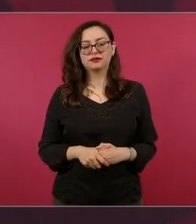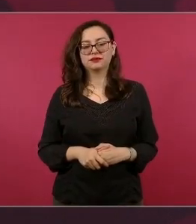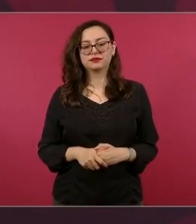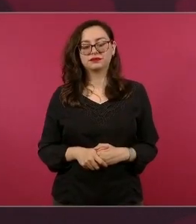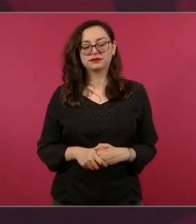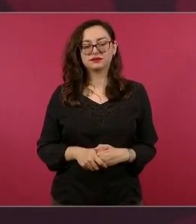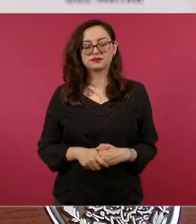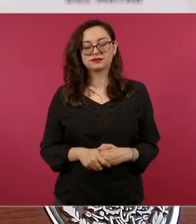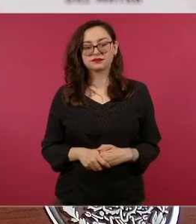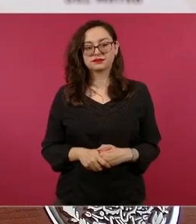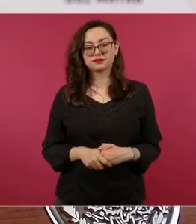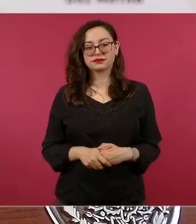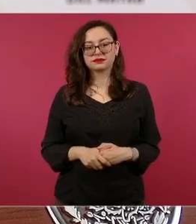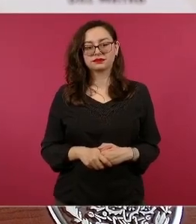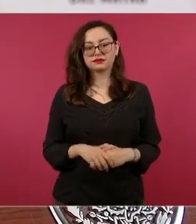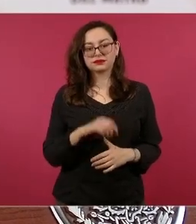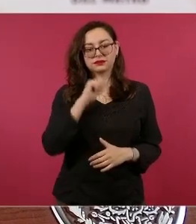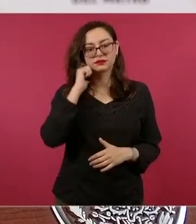y